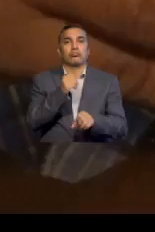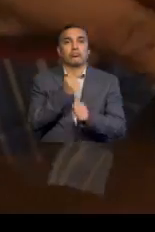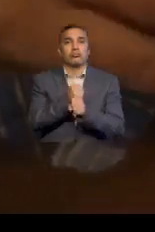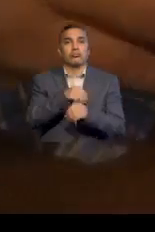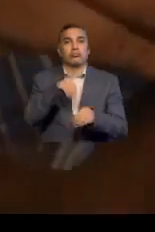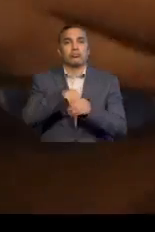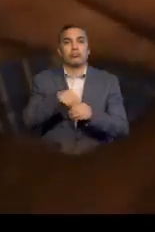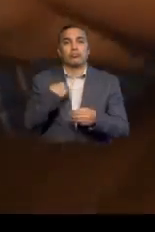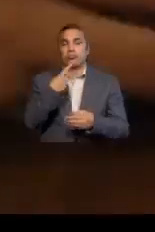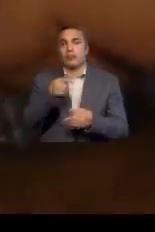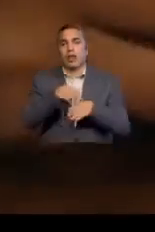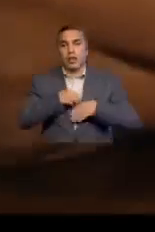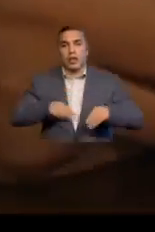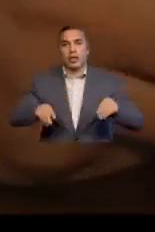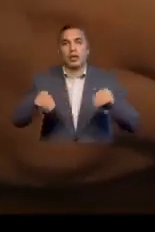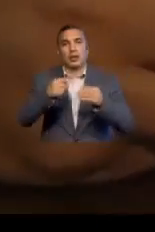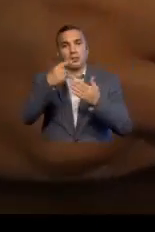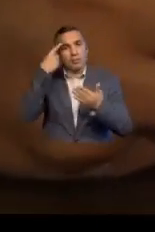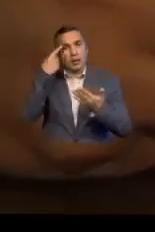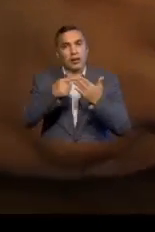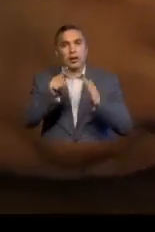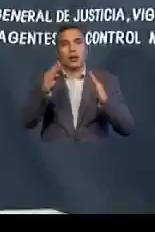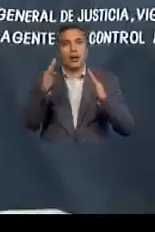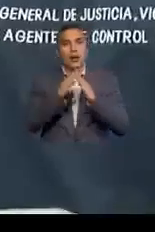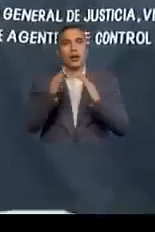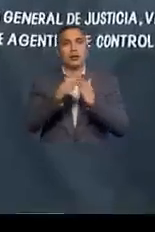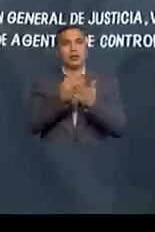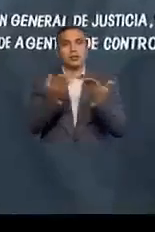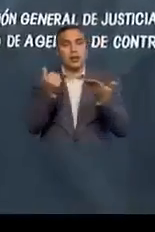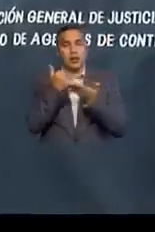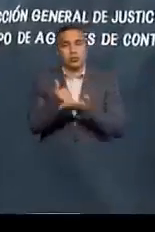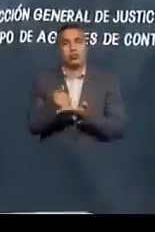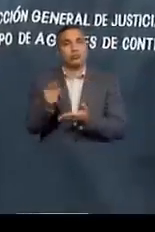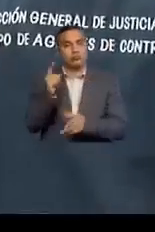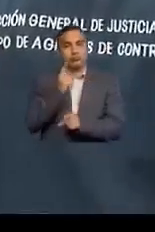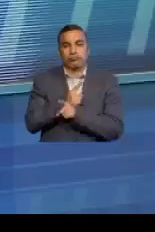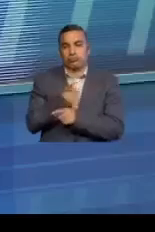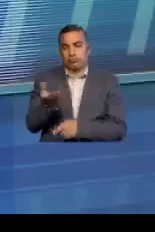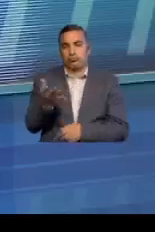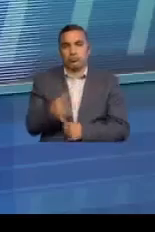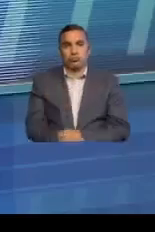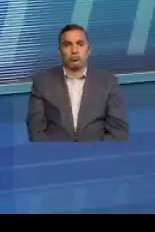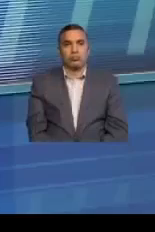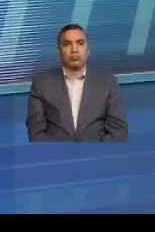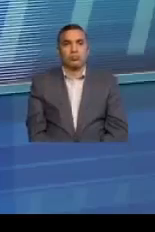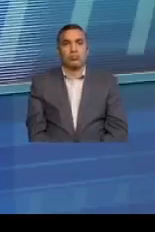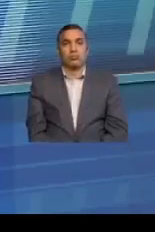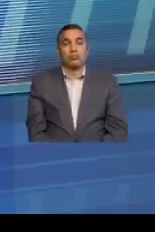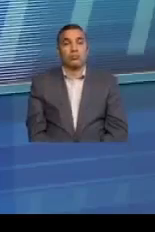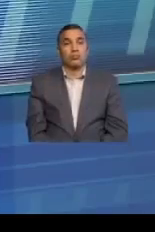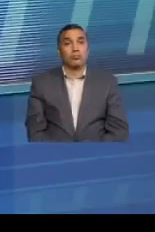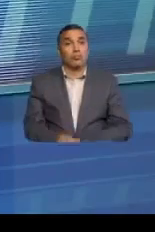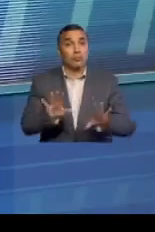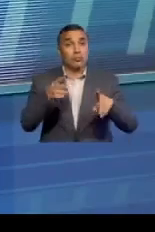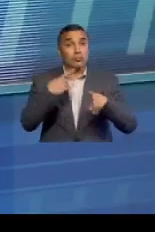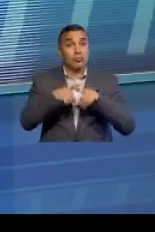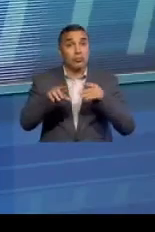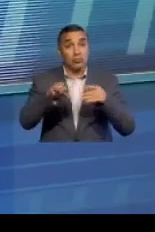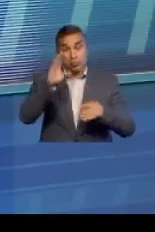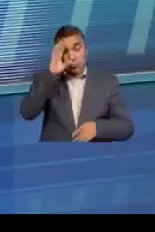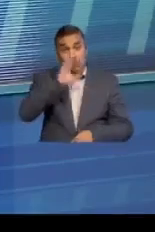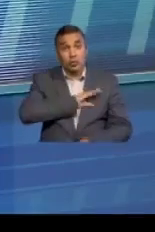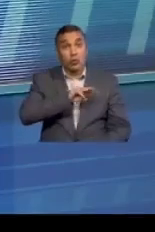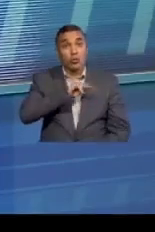y le otorgará un terreno para una vivienda. Vanessa Filella, TC Televisión. Pero los excesos de la